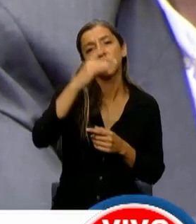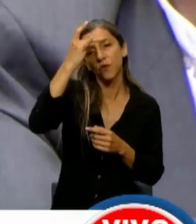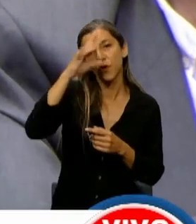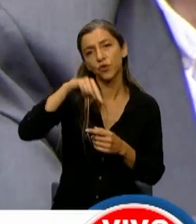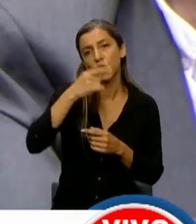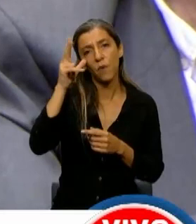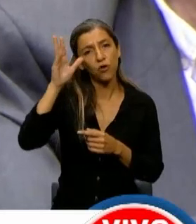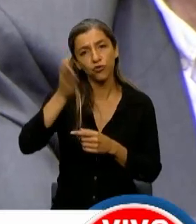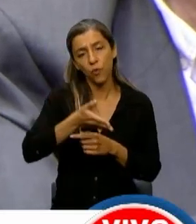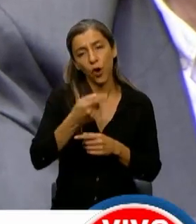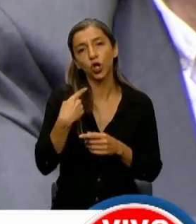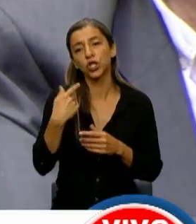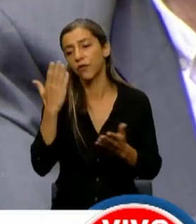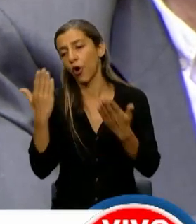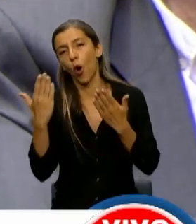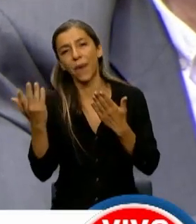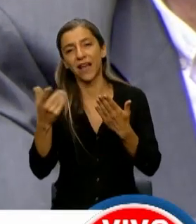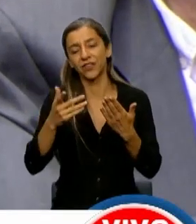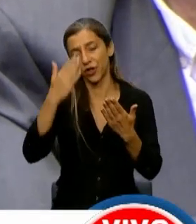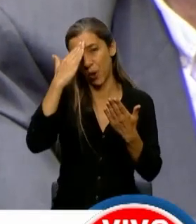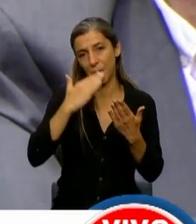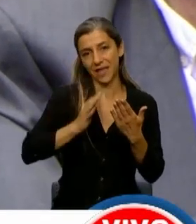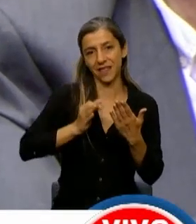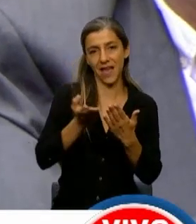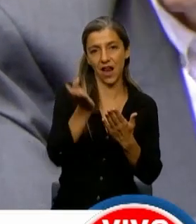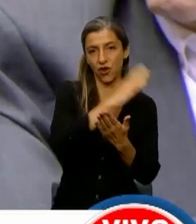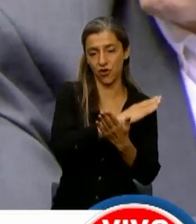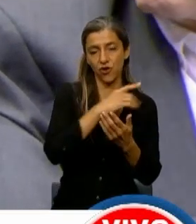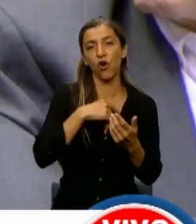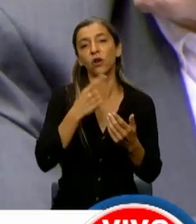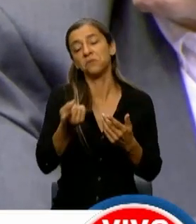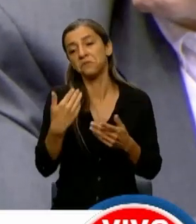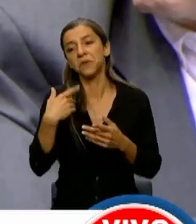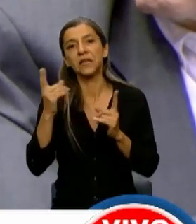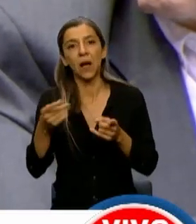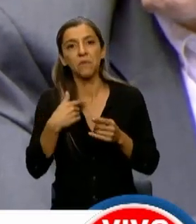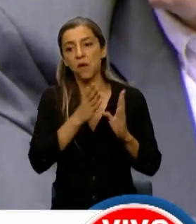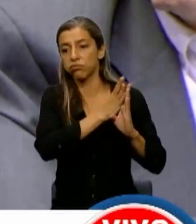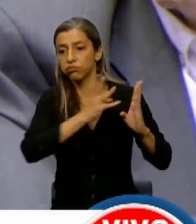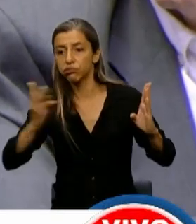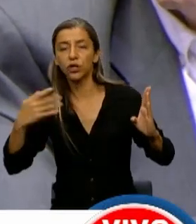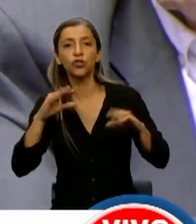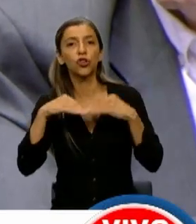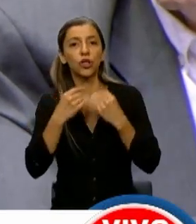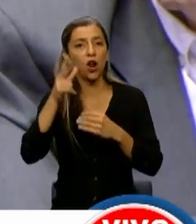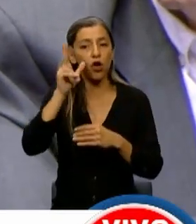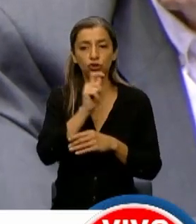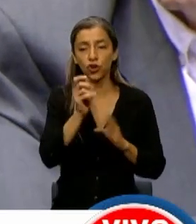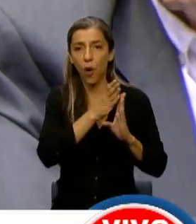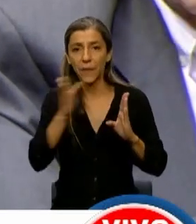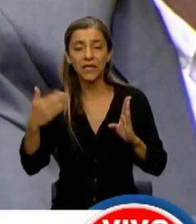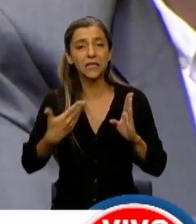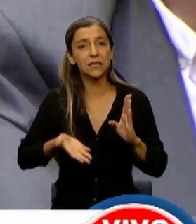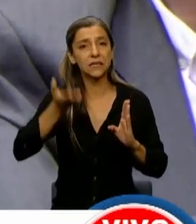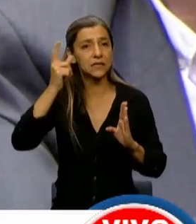12,8% frente al mismo mes del año anterior. Y el acumulado en los primeros 8 meses, un crecimiento del